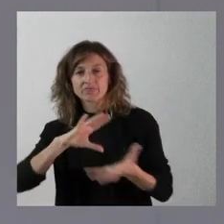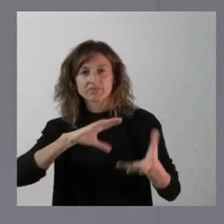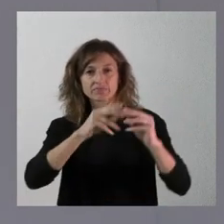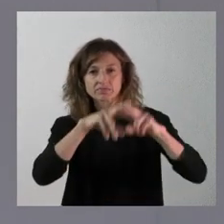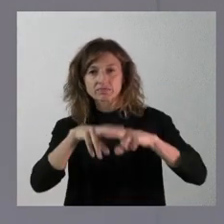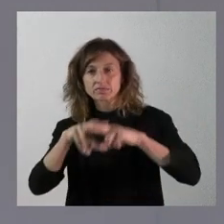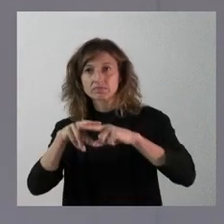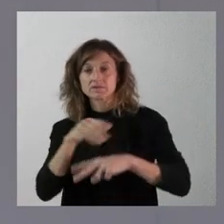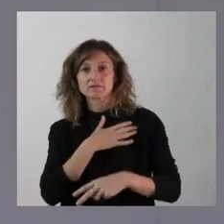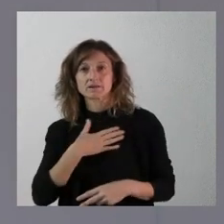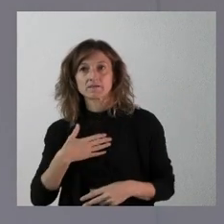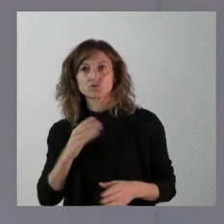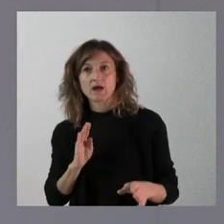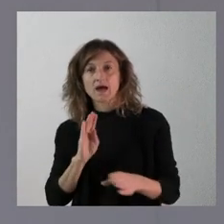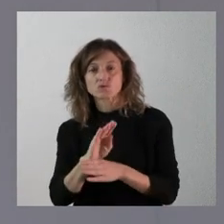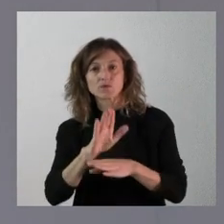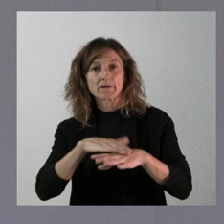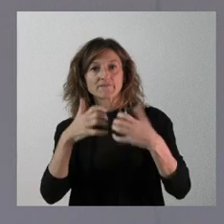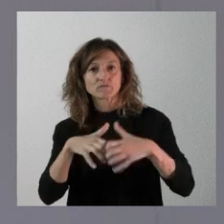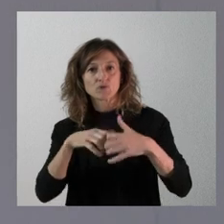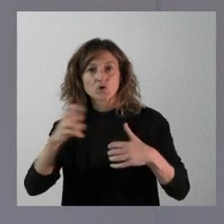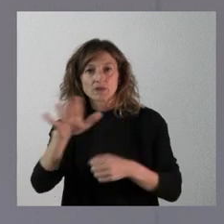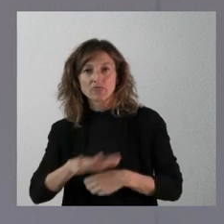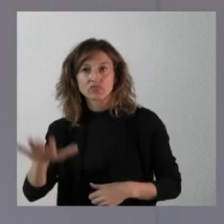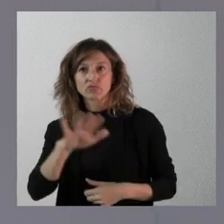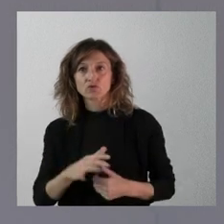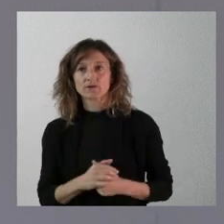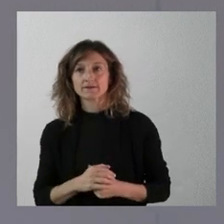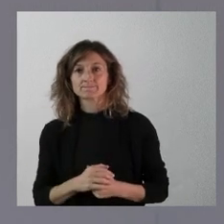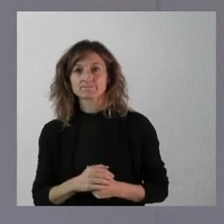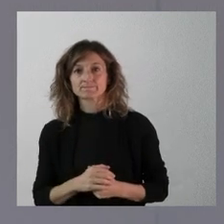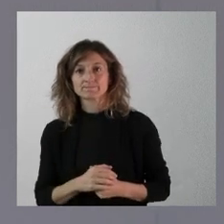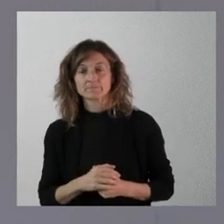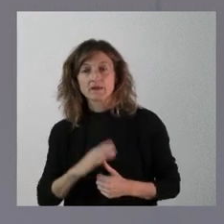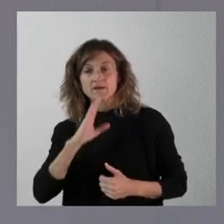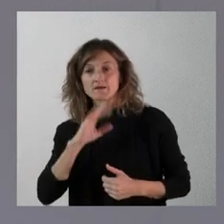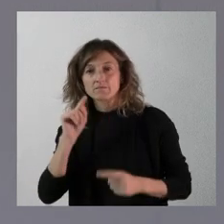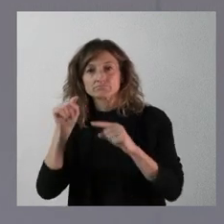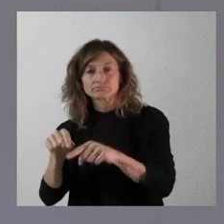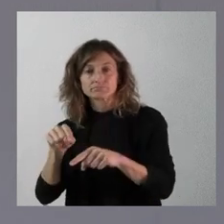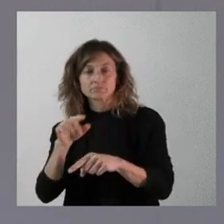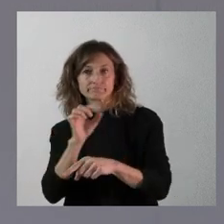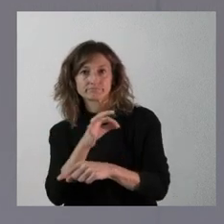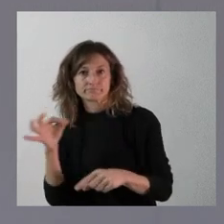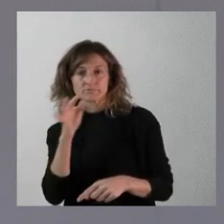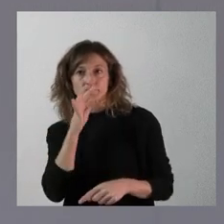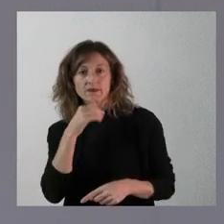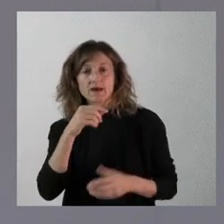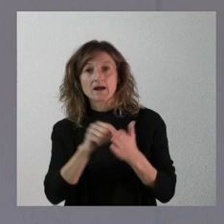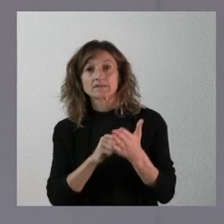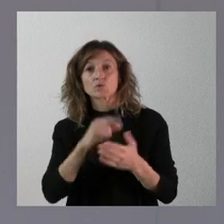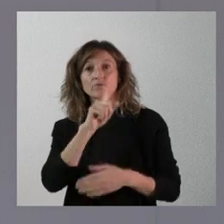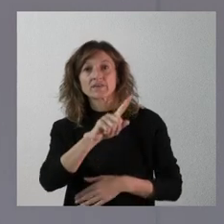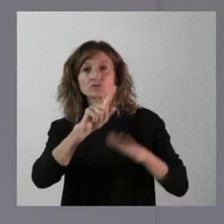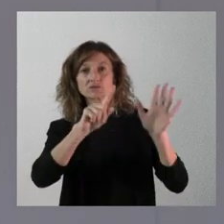la extensión de esas ayudas al funcionamiento para otras zonas No predeterminadas saben ustedes que dentro de ese artículo 166